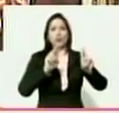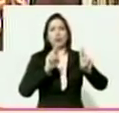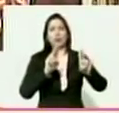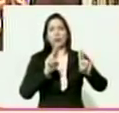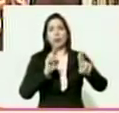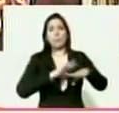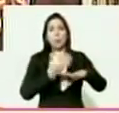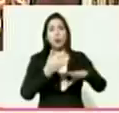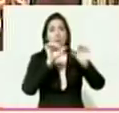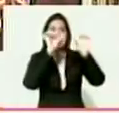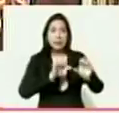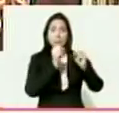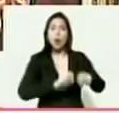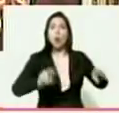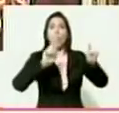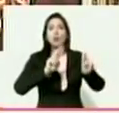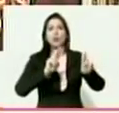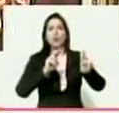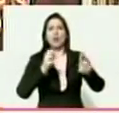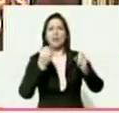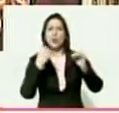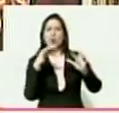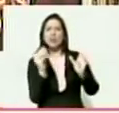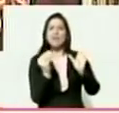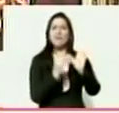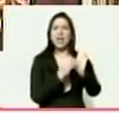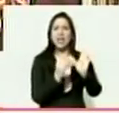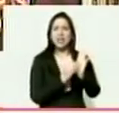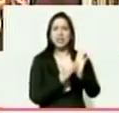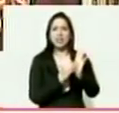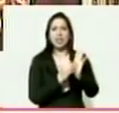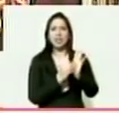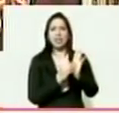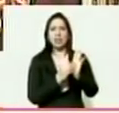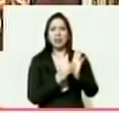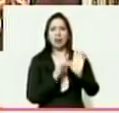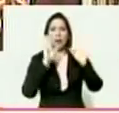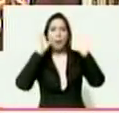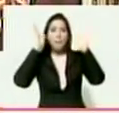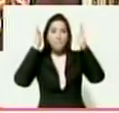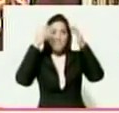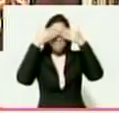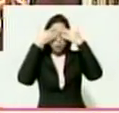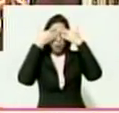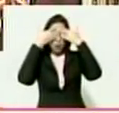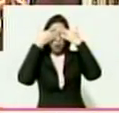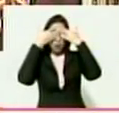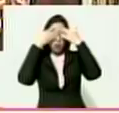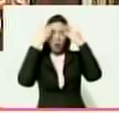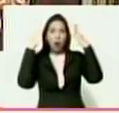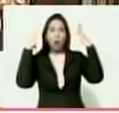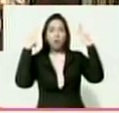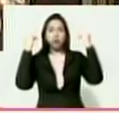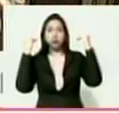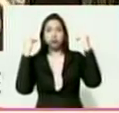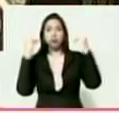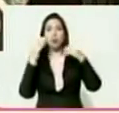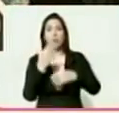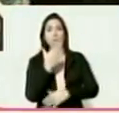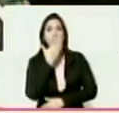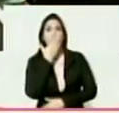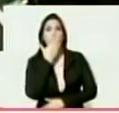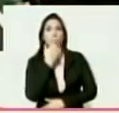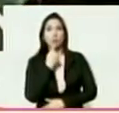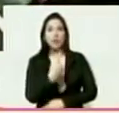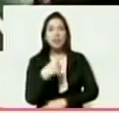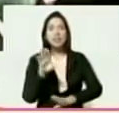Porque el sistema de Naciones Unidas muchas veces se hace el ciego, el sordo y el mudo, como dice la